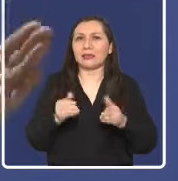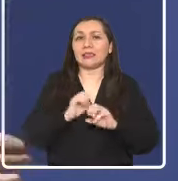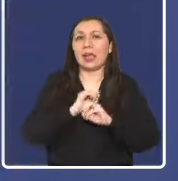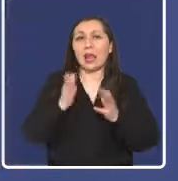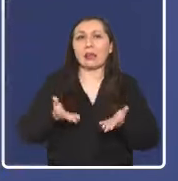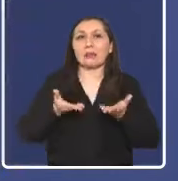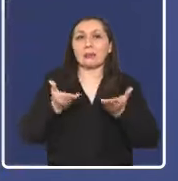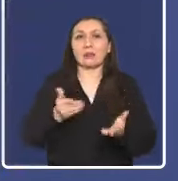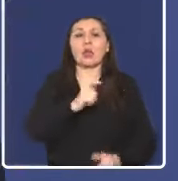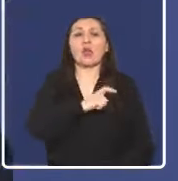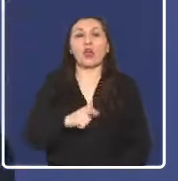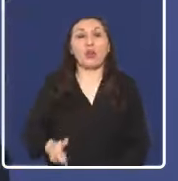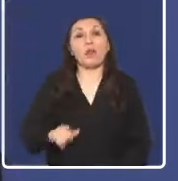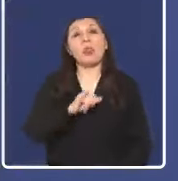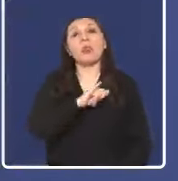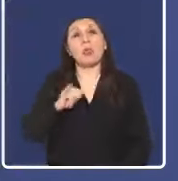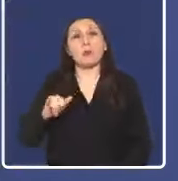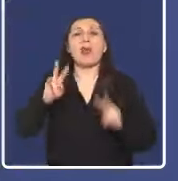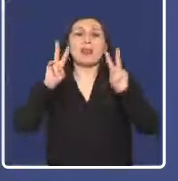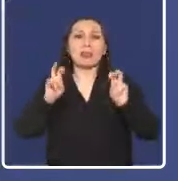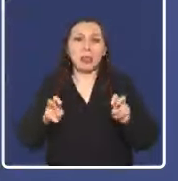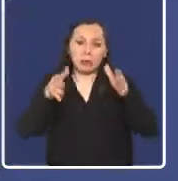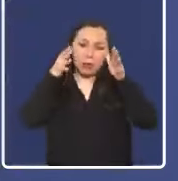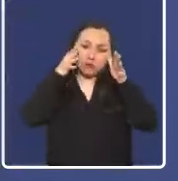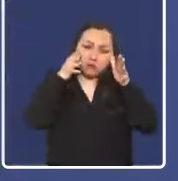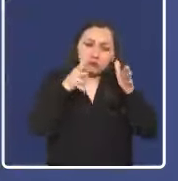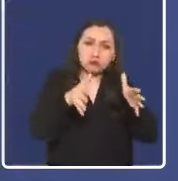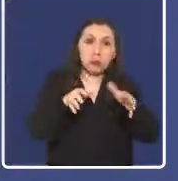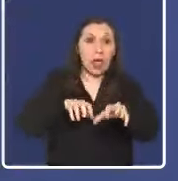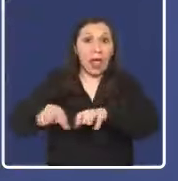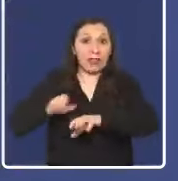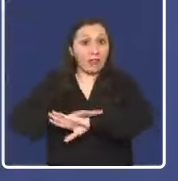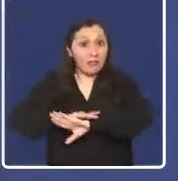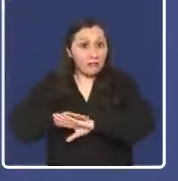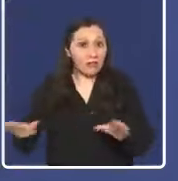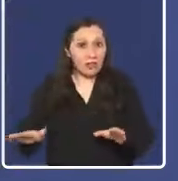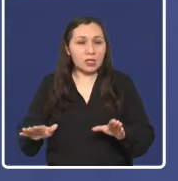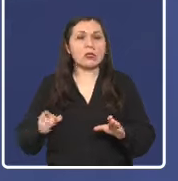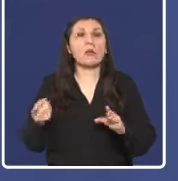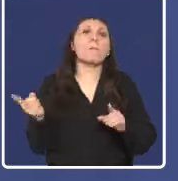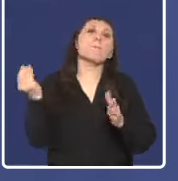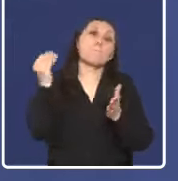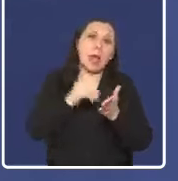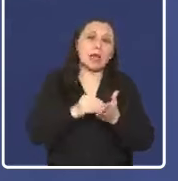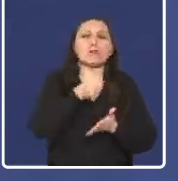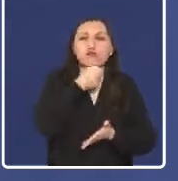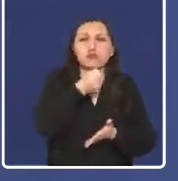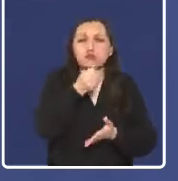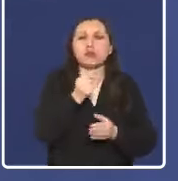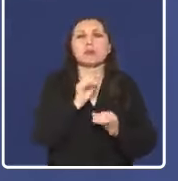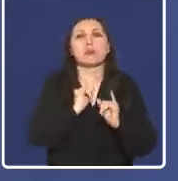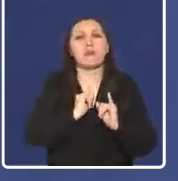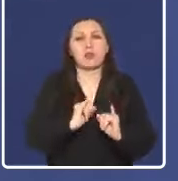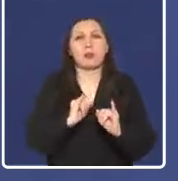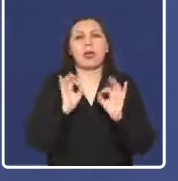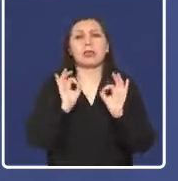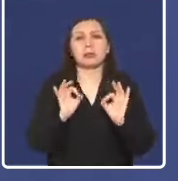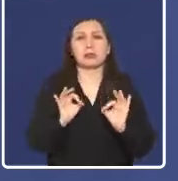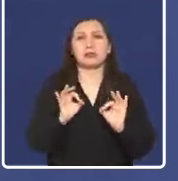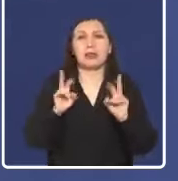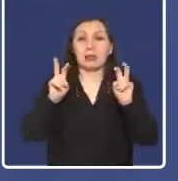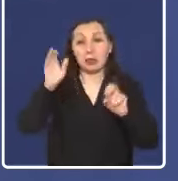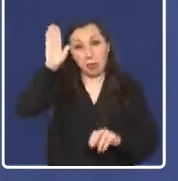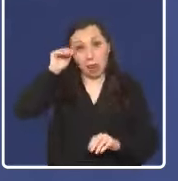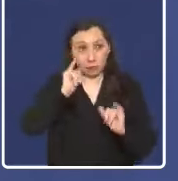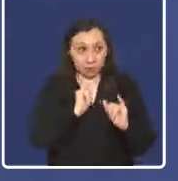la disposición del gobierno y después nos referimos a, después de la actividad, hacemos otro punto y nos referimos específicamente respecto al tema